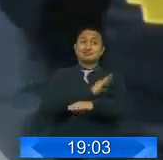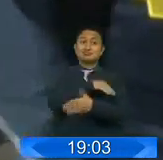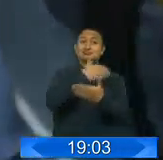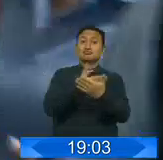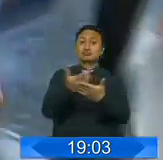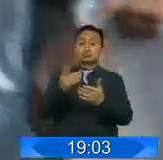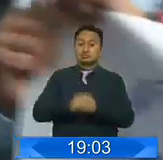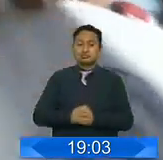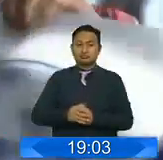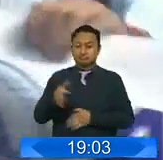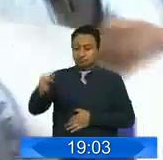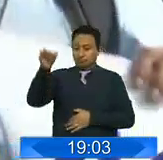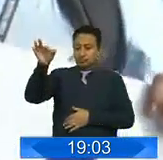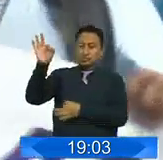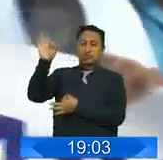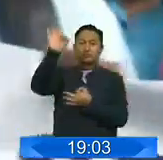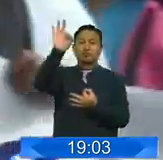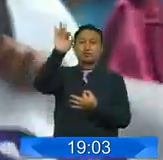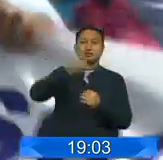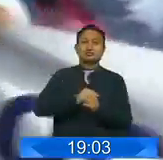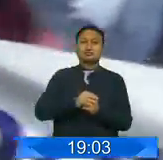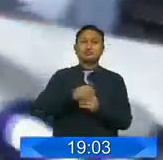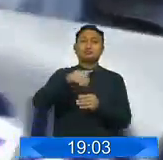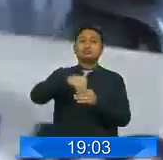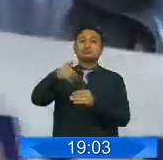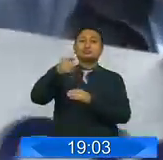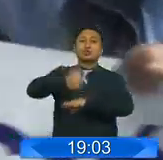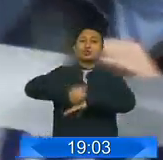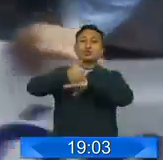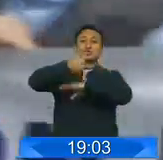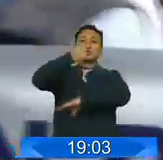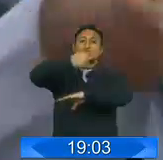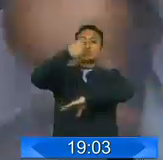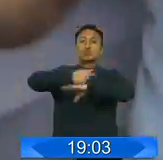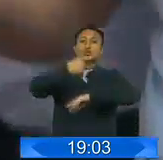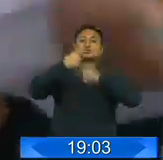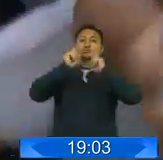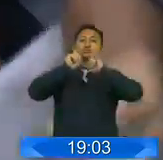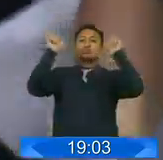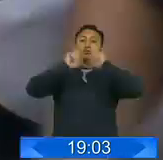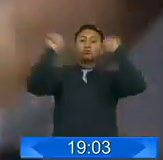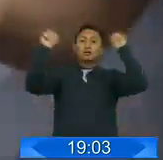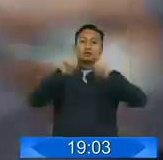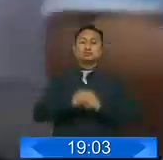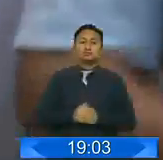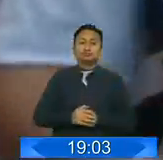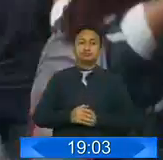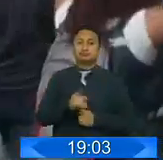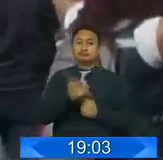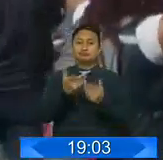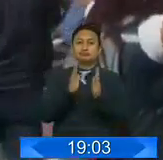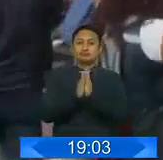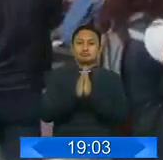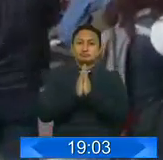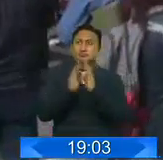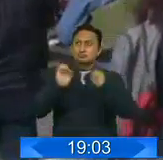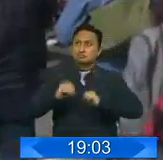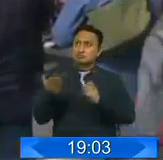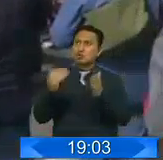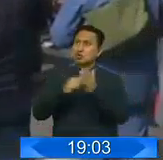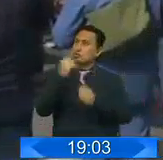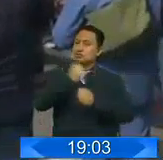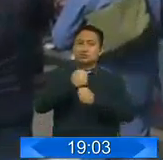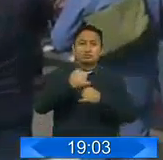las notificaciones en las manos hacia el exterior de la gobernación del Guayas, gritando y con carteles, pidiendo el reintegro a sus